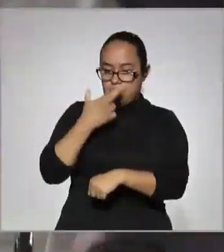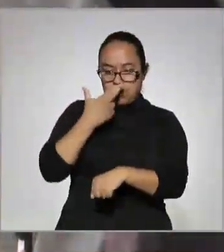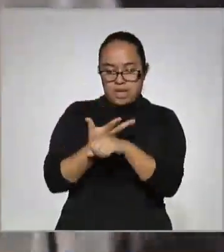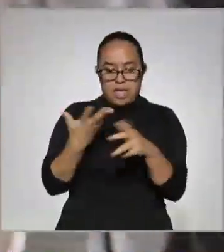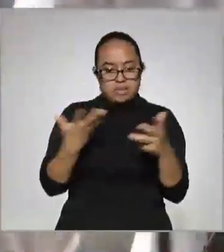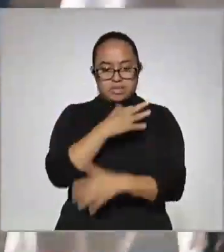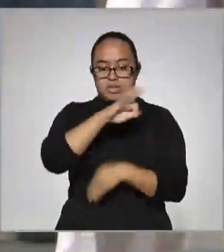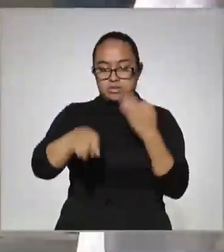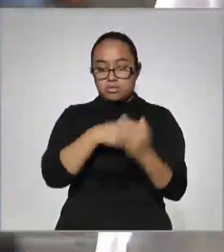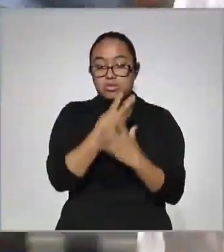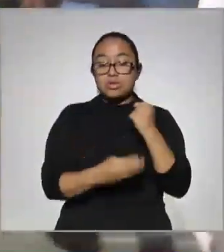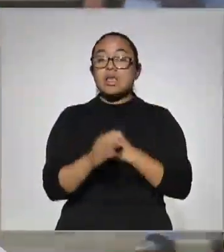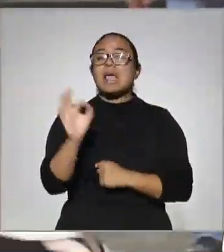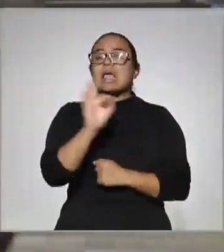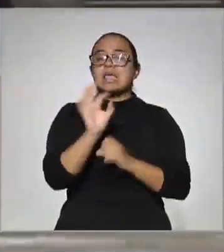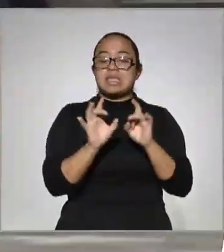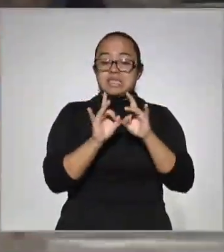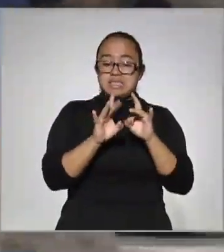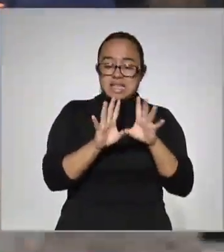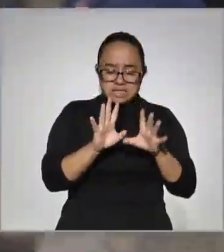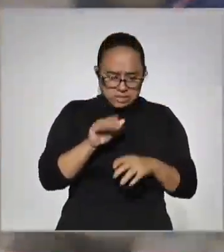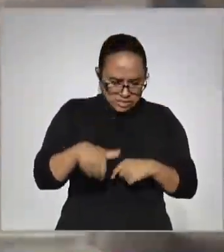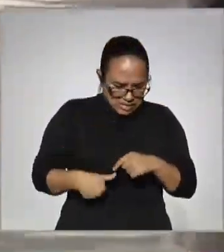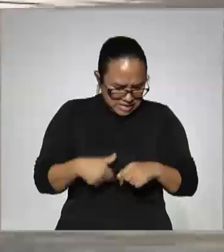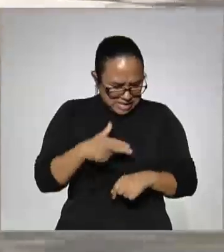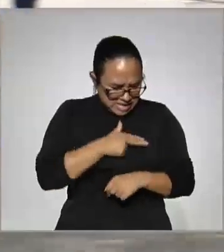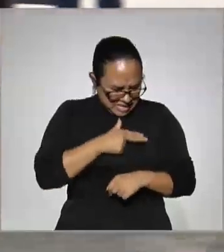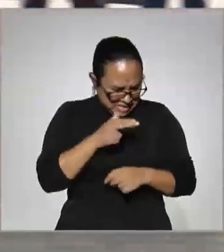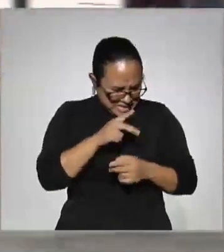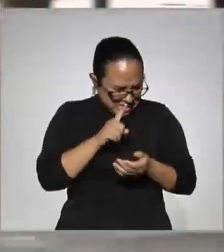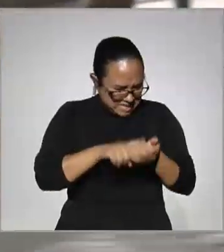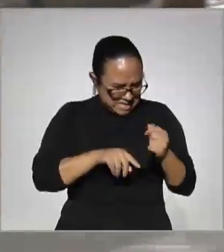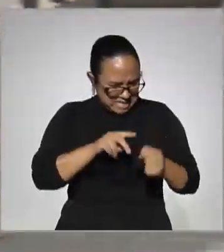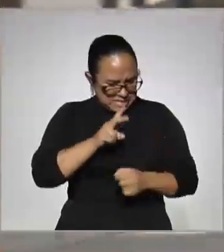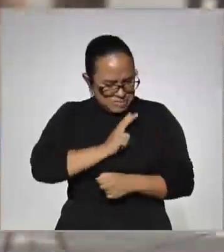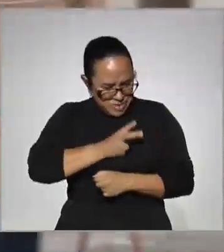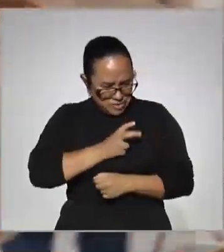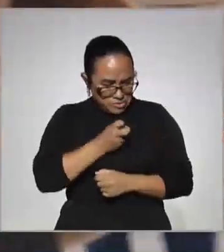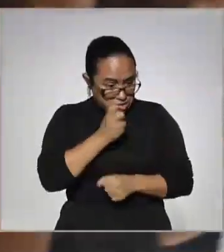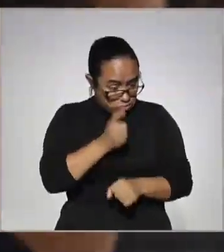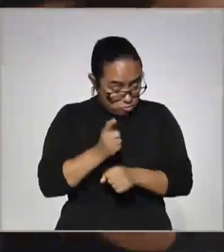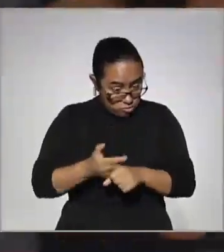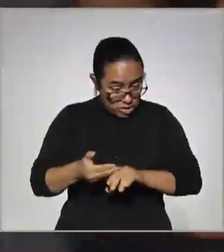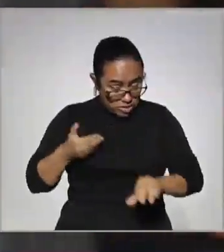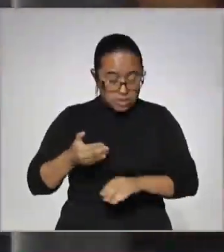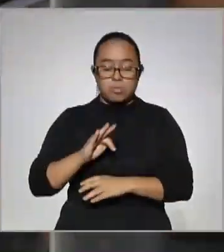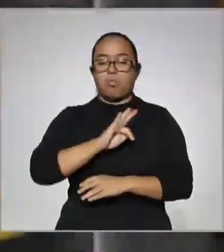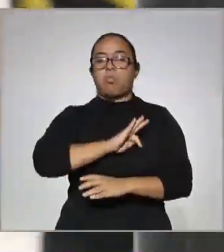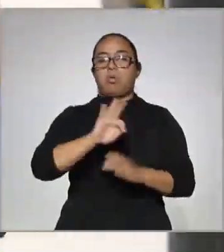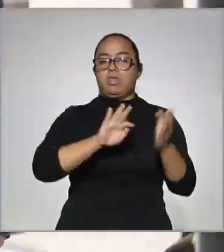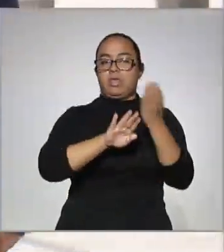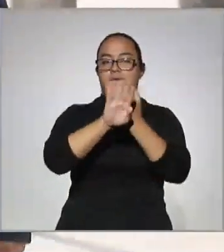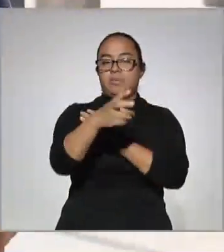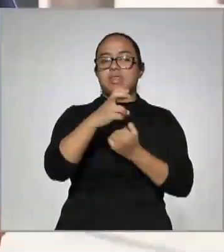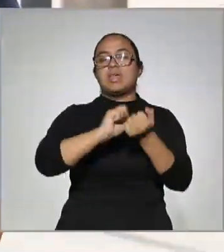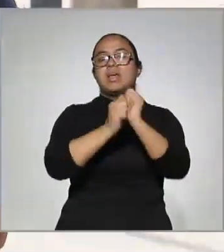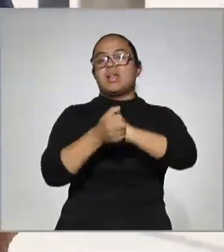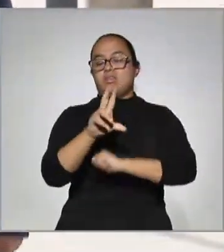que si las lesiones que genera se detectan y tratan de manera oportuna, es posible evitar su